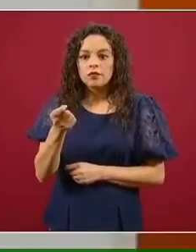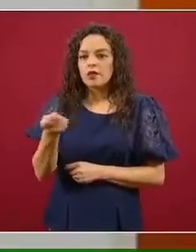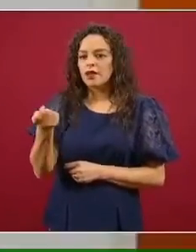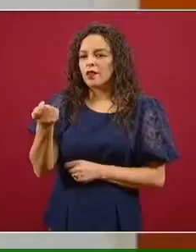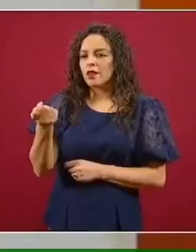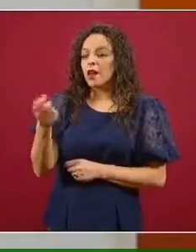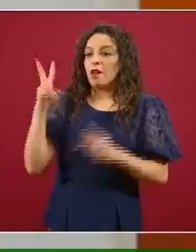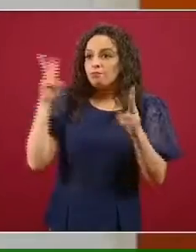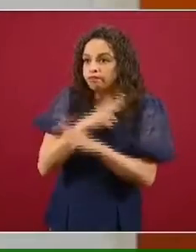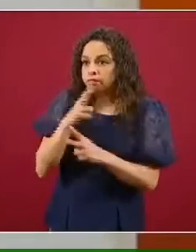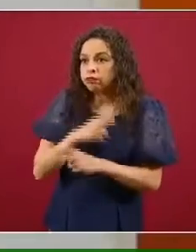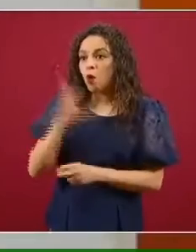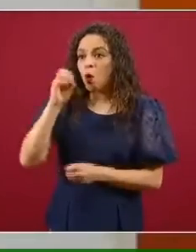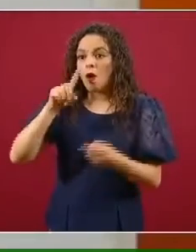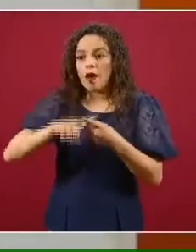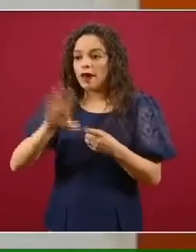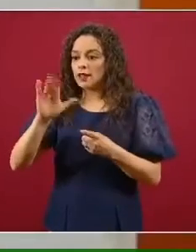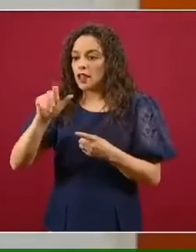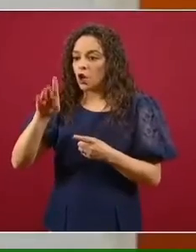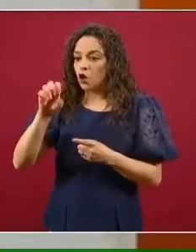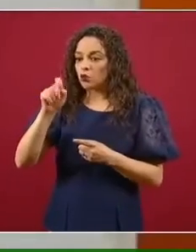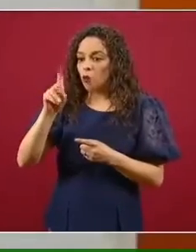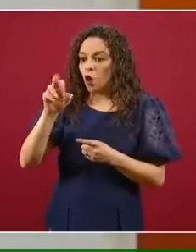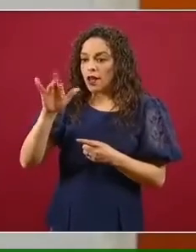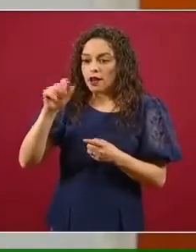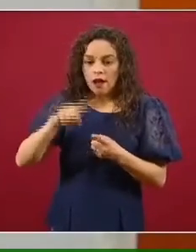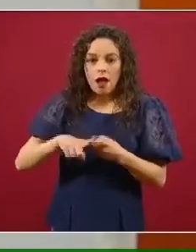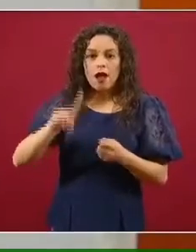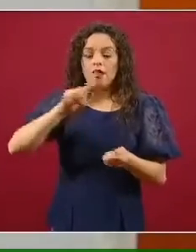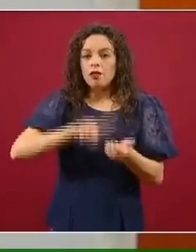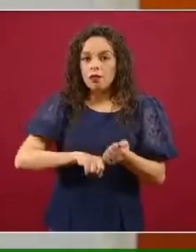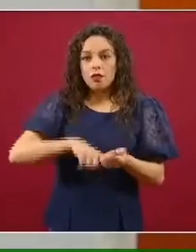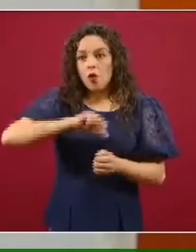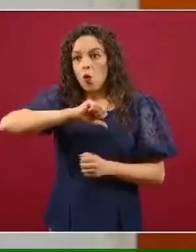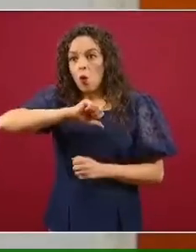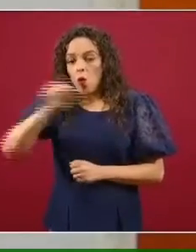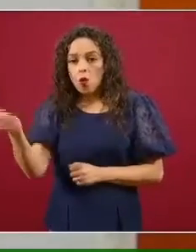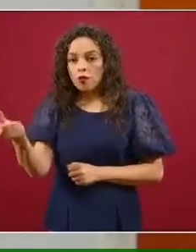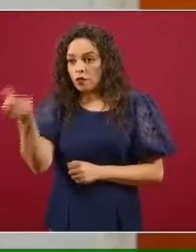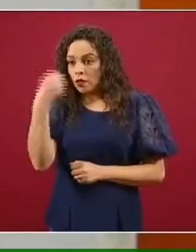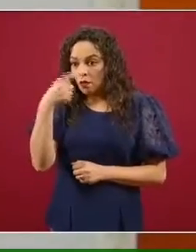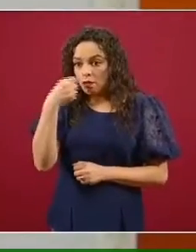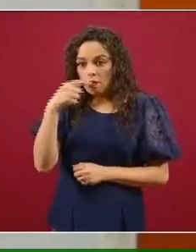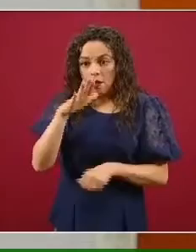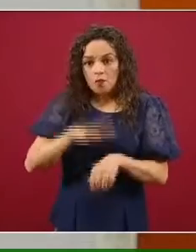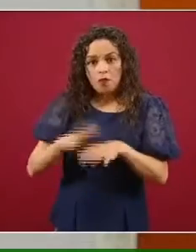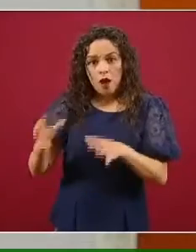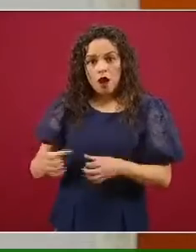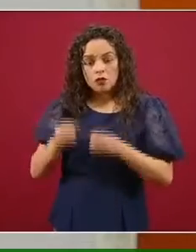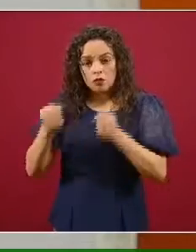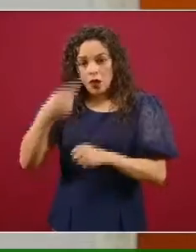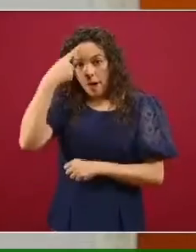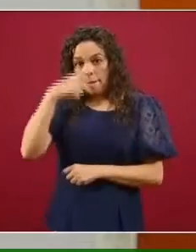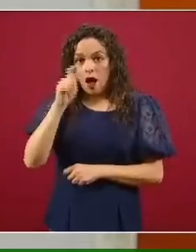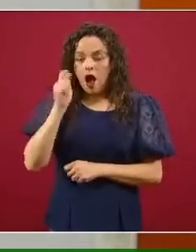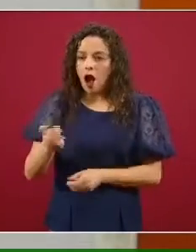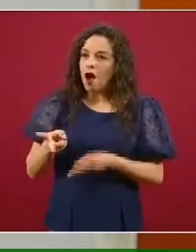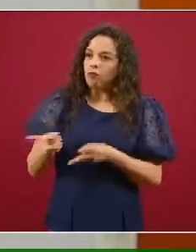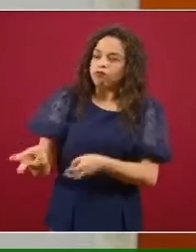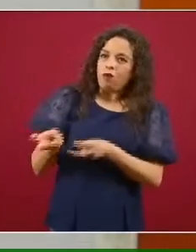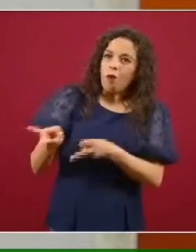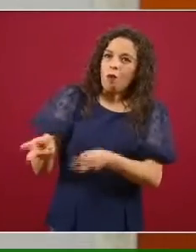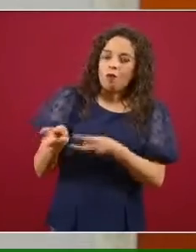ciclosporina o demás, bajen concentraciones, se alteren concentraciones de otros medicamentos que se utilizan para las convulsiones, o que